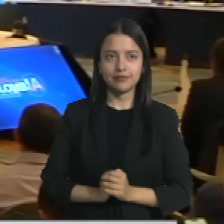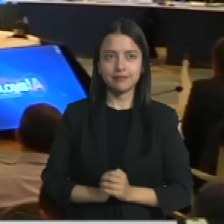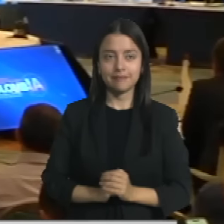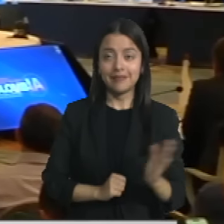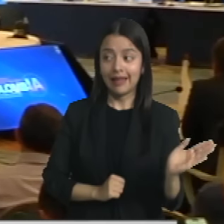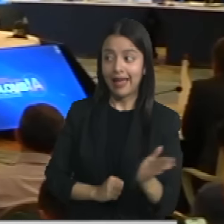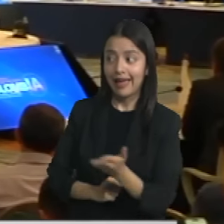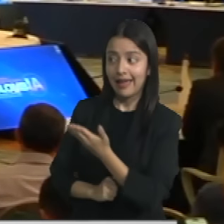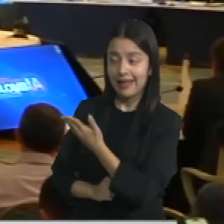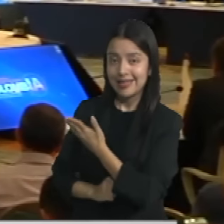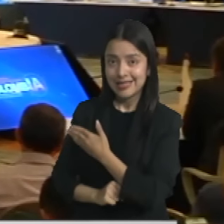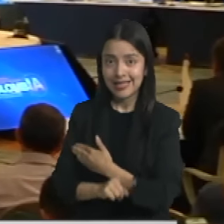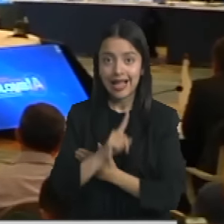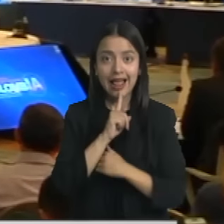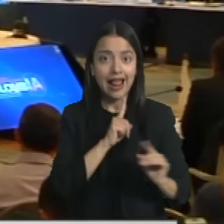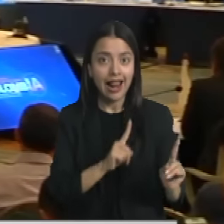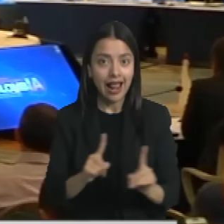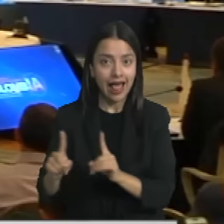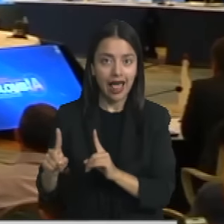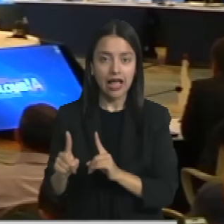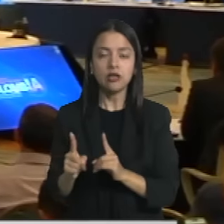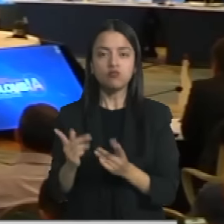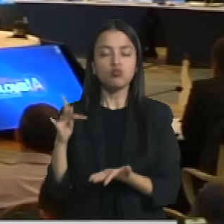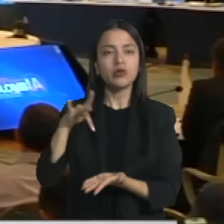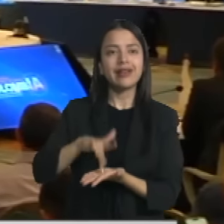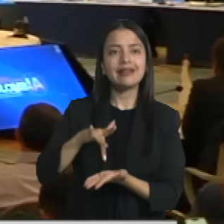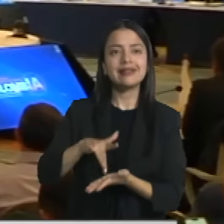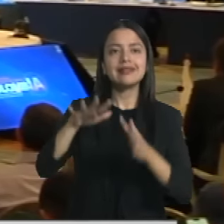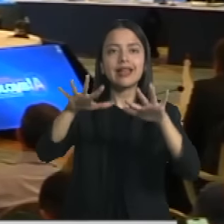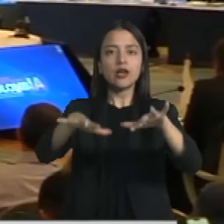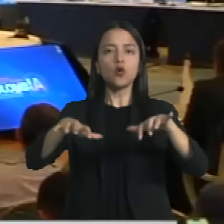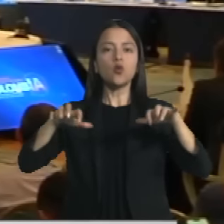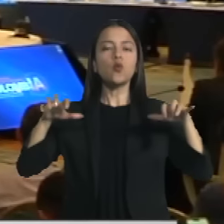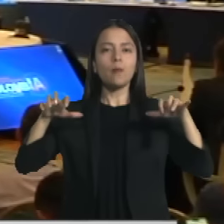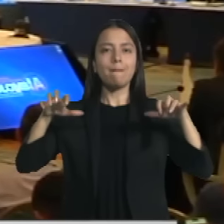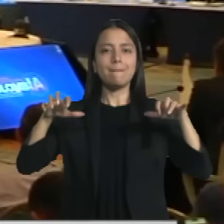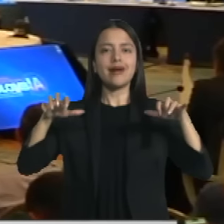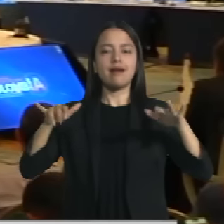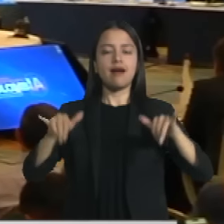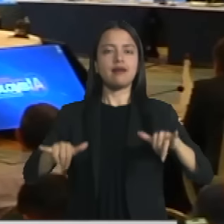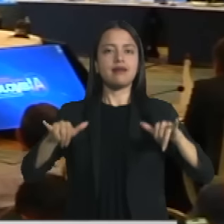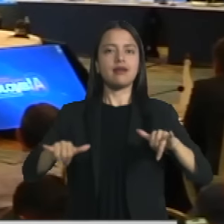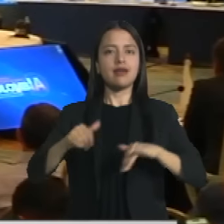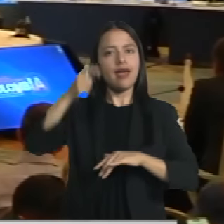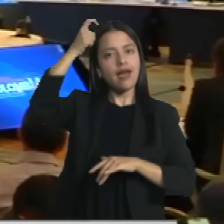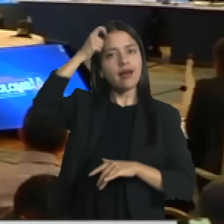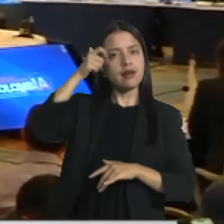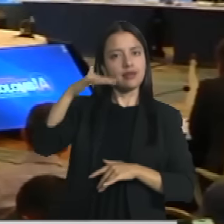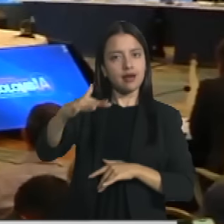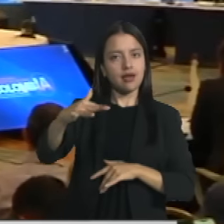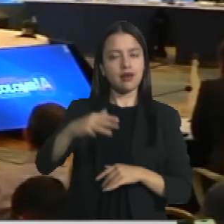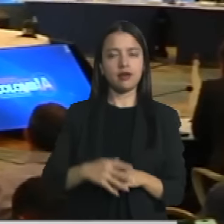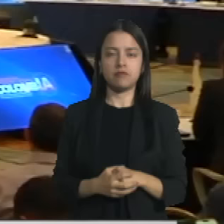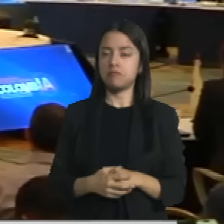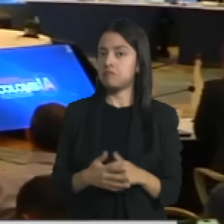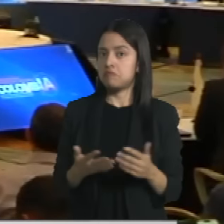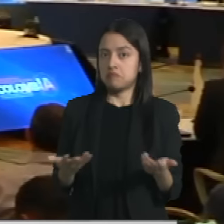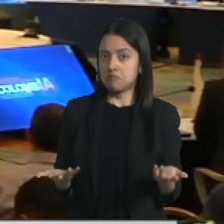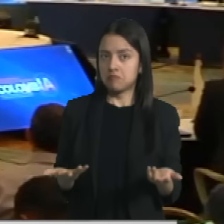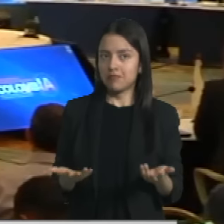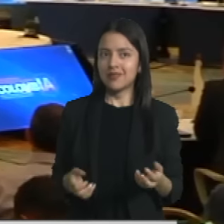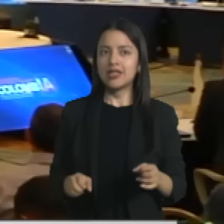Estas declaraciones las entrega el canciller en medio de la cumbre ministerial que se lleva a cabo aquí en Cartagena sobre